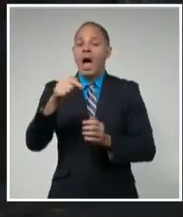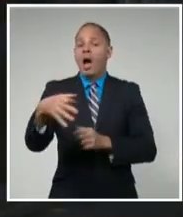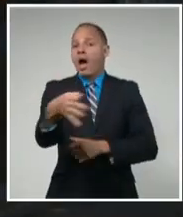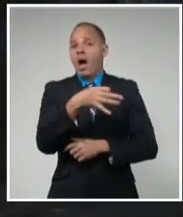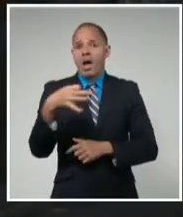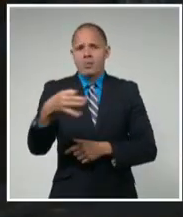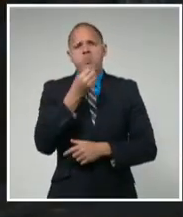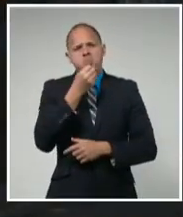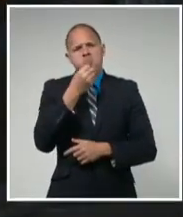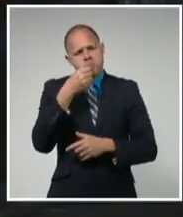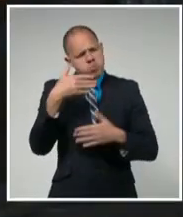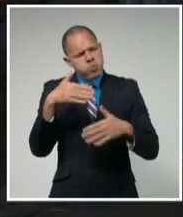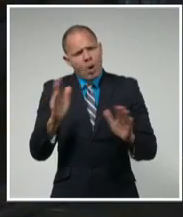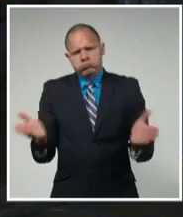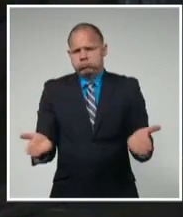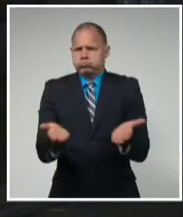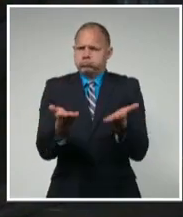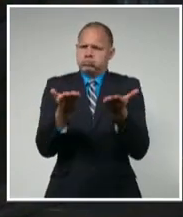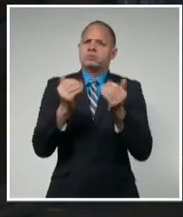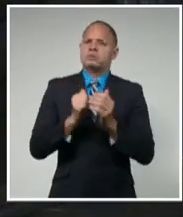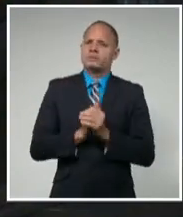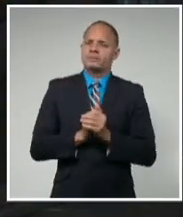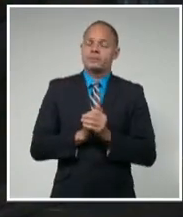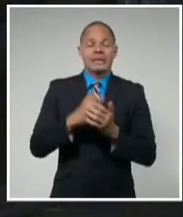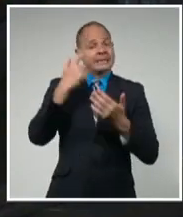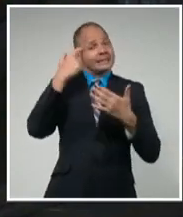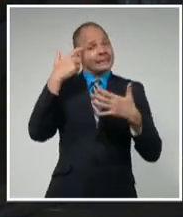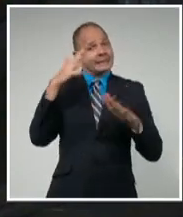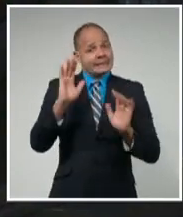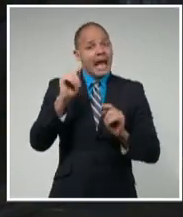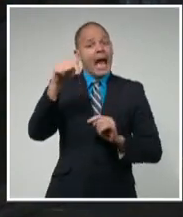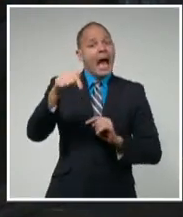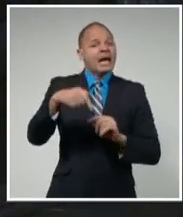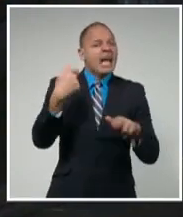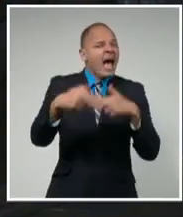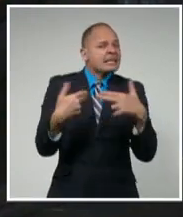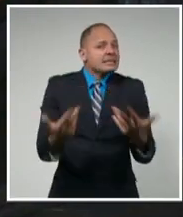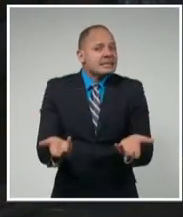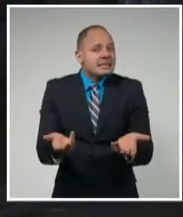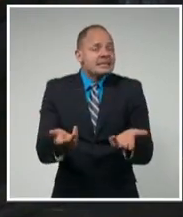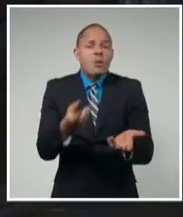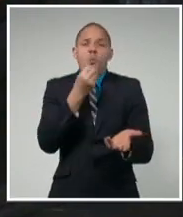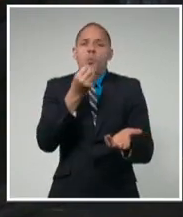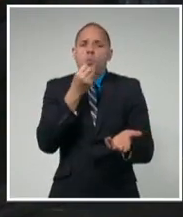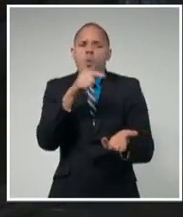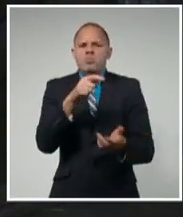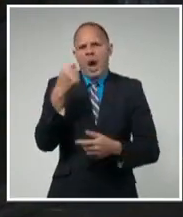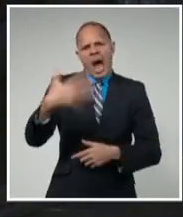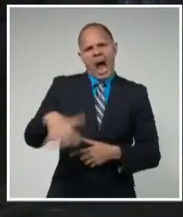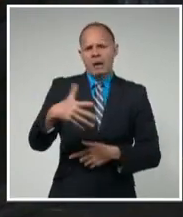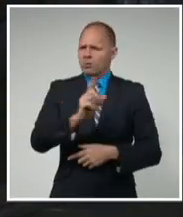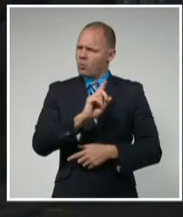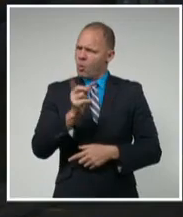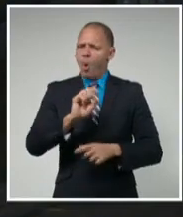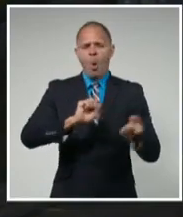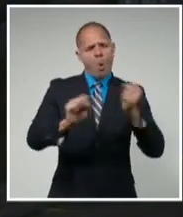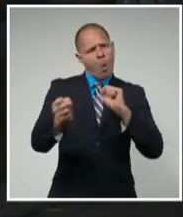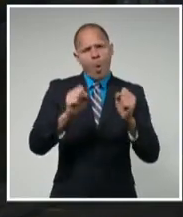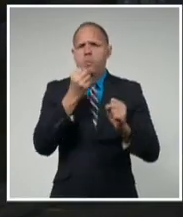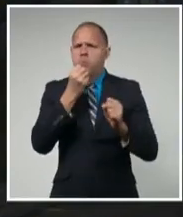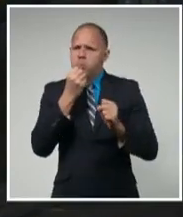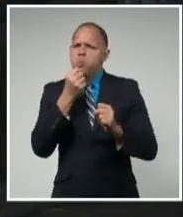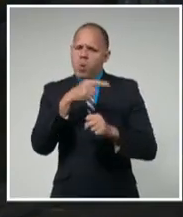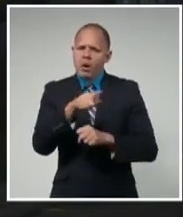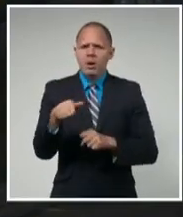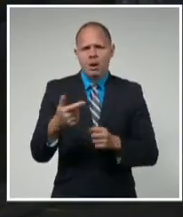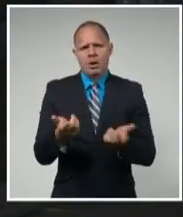también que lo que hagamos tenemos que hacerlo sustentable. Y hay que acelerar las potencialidades